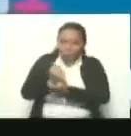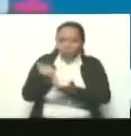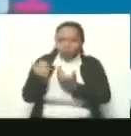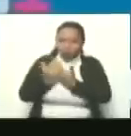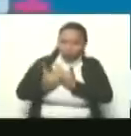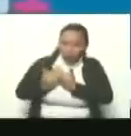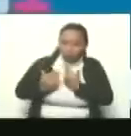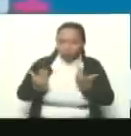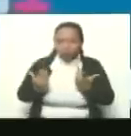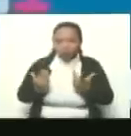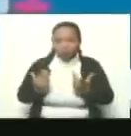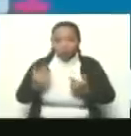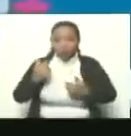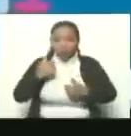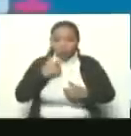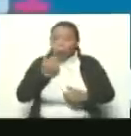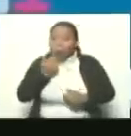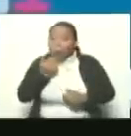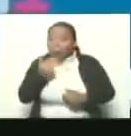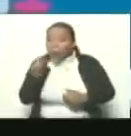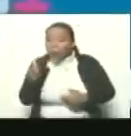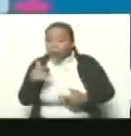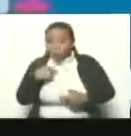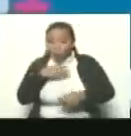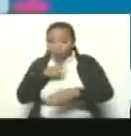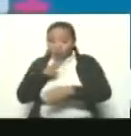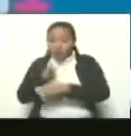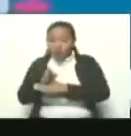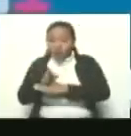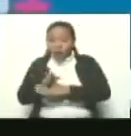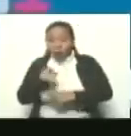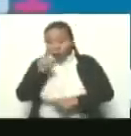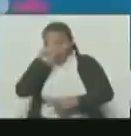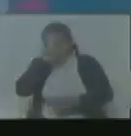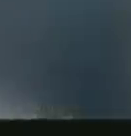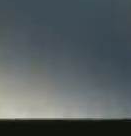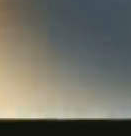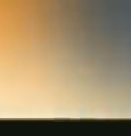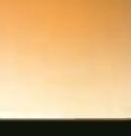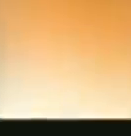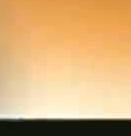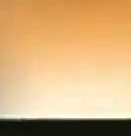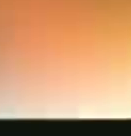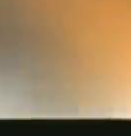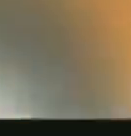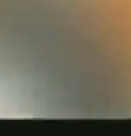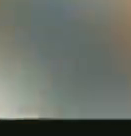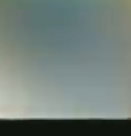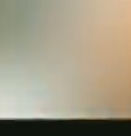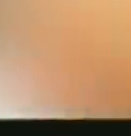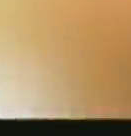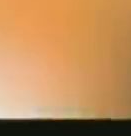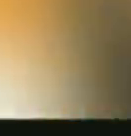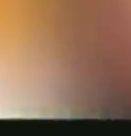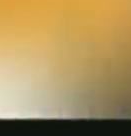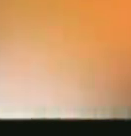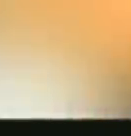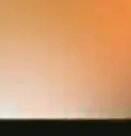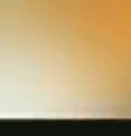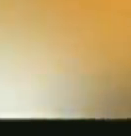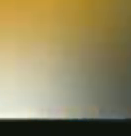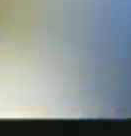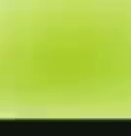Recientemente, bueno, yo estuve en Egipto, recuerdo las imágenes del Cairo cuando llegamos en la nochecita, llegamos un día como a las